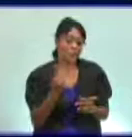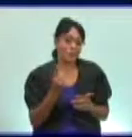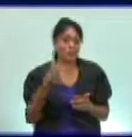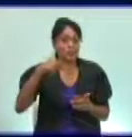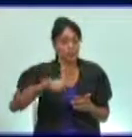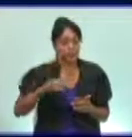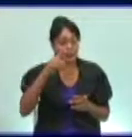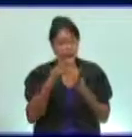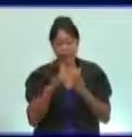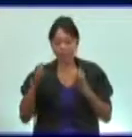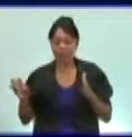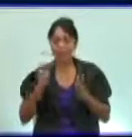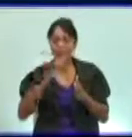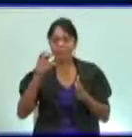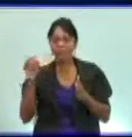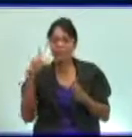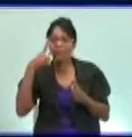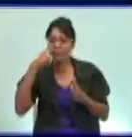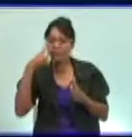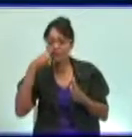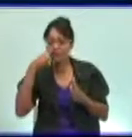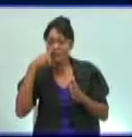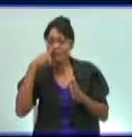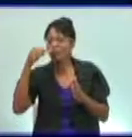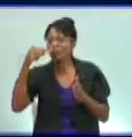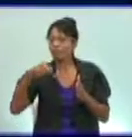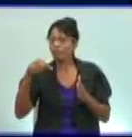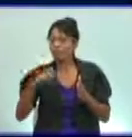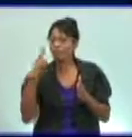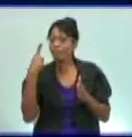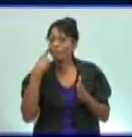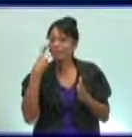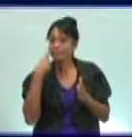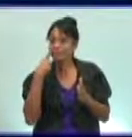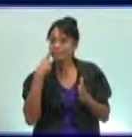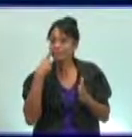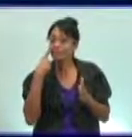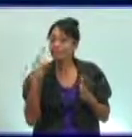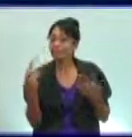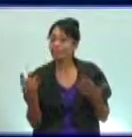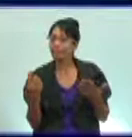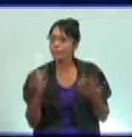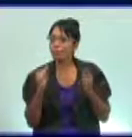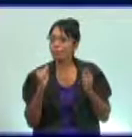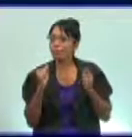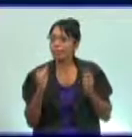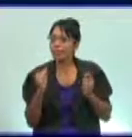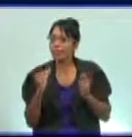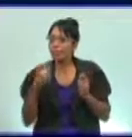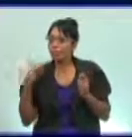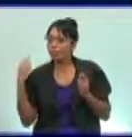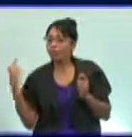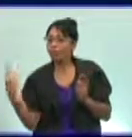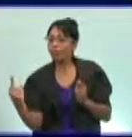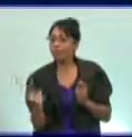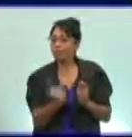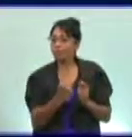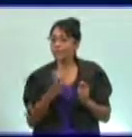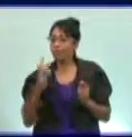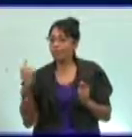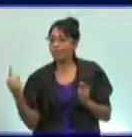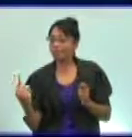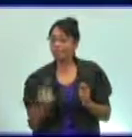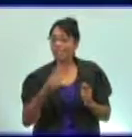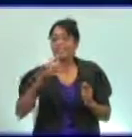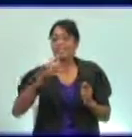decir que aquí se está evidenciando su carácter cíclico. Que ya explicamos, ese carácter